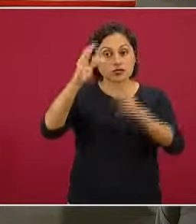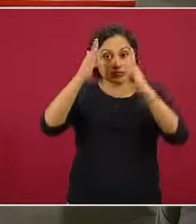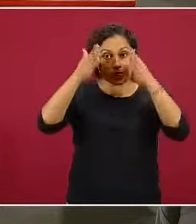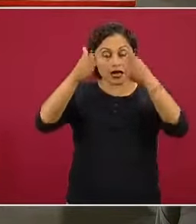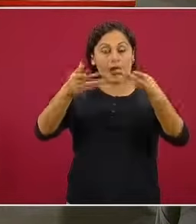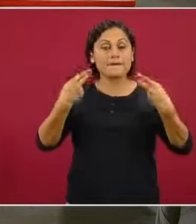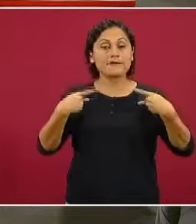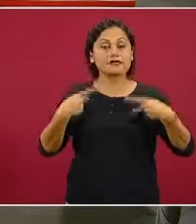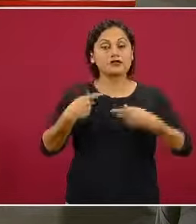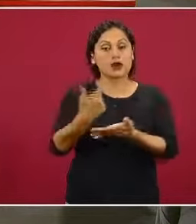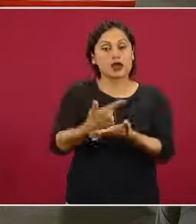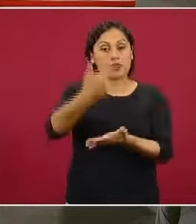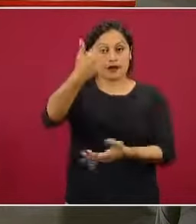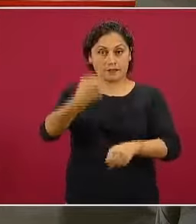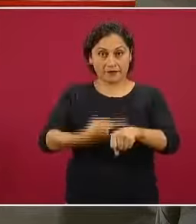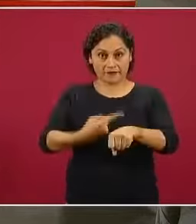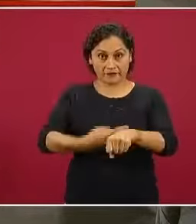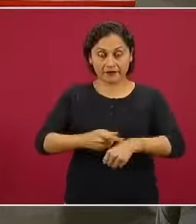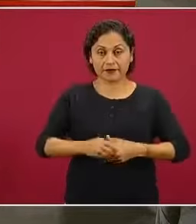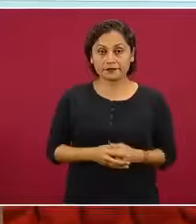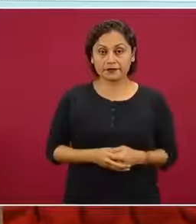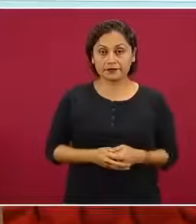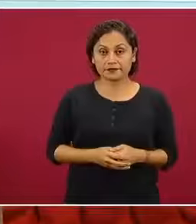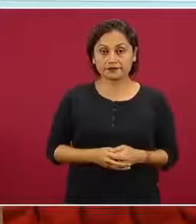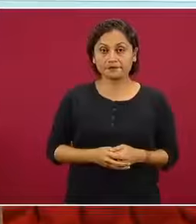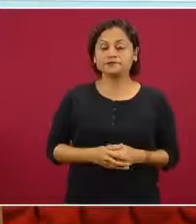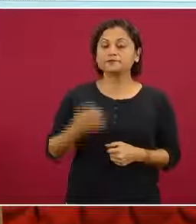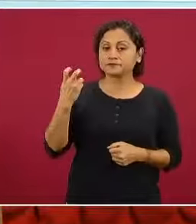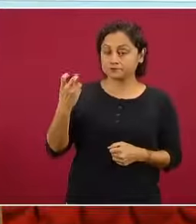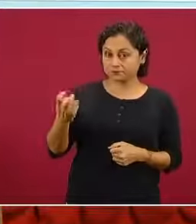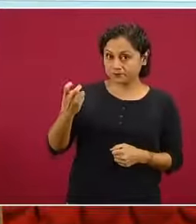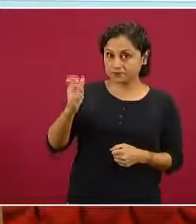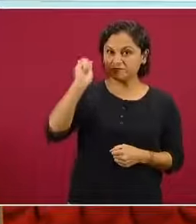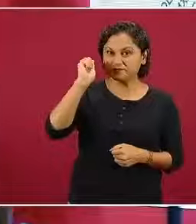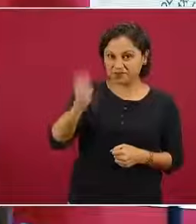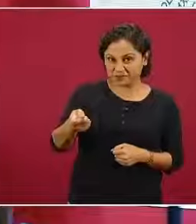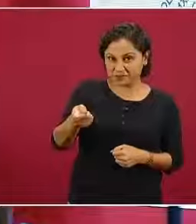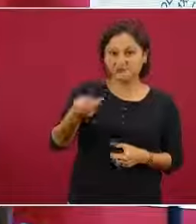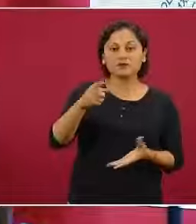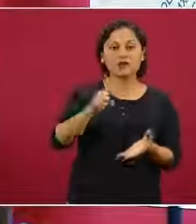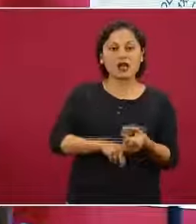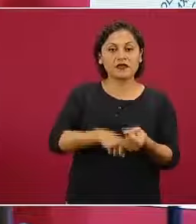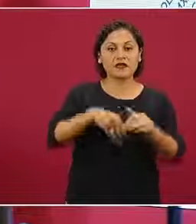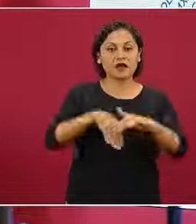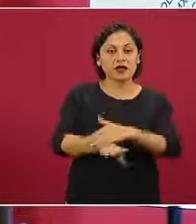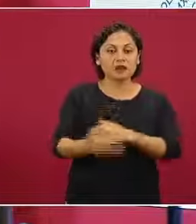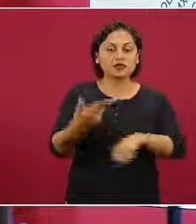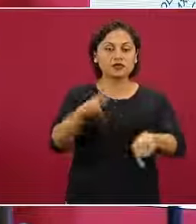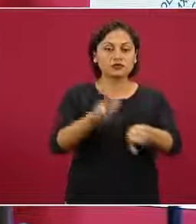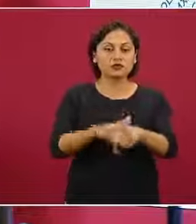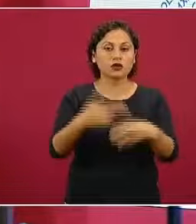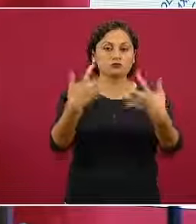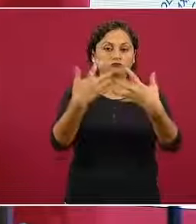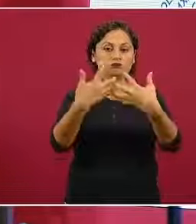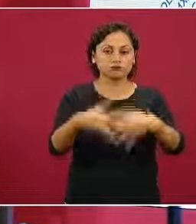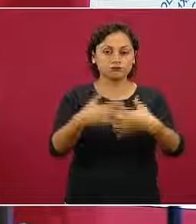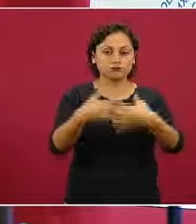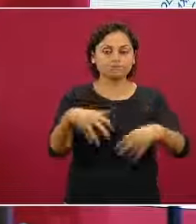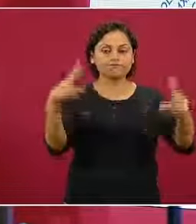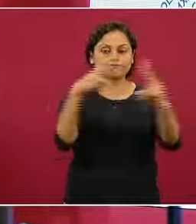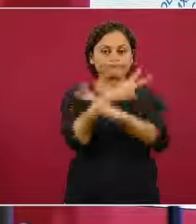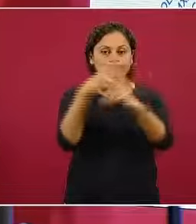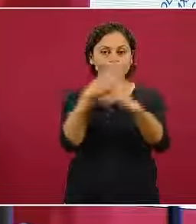personas críticamente enfermas. Las personas críticamente enfermas necesitan ventilación mecánica asistida, es decir, con un aparato